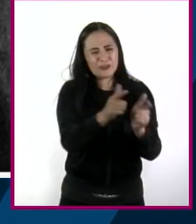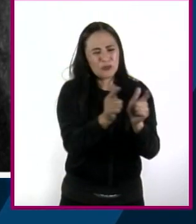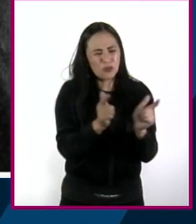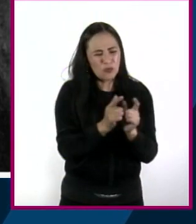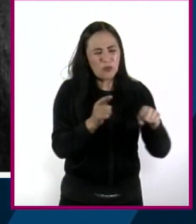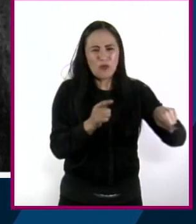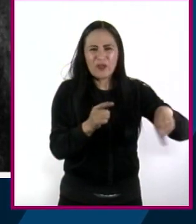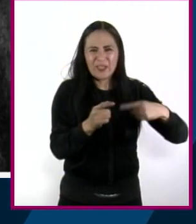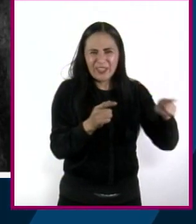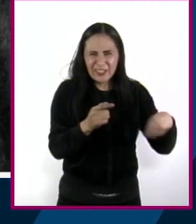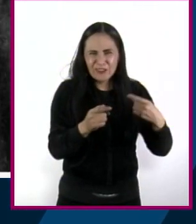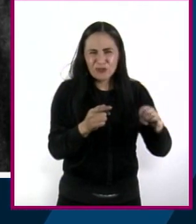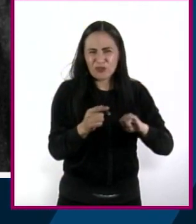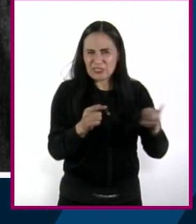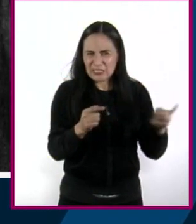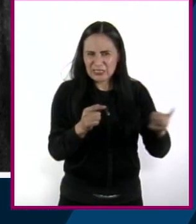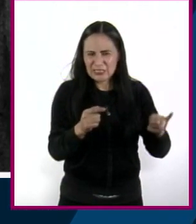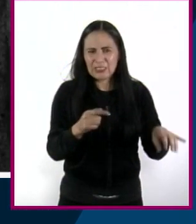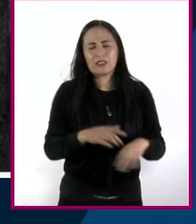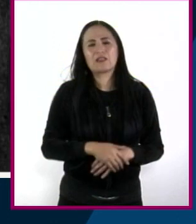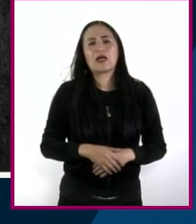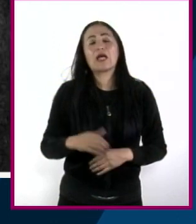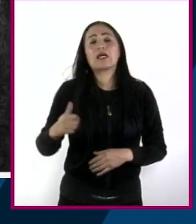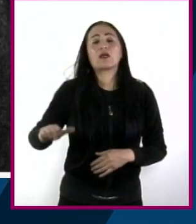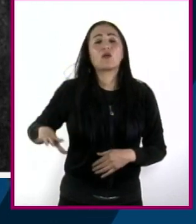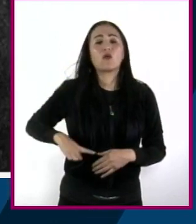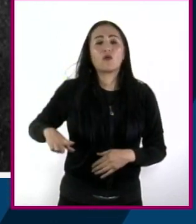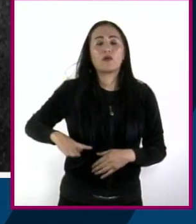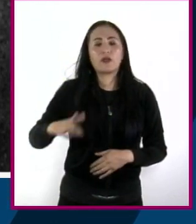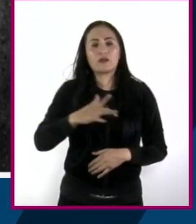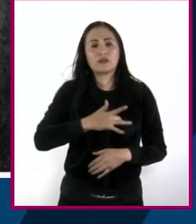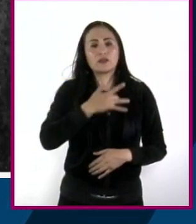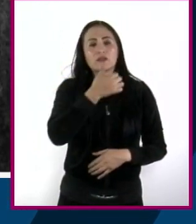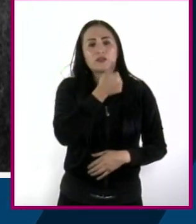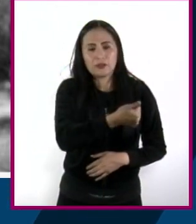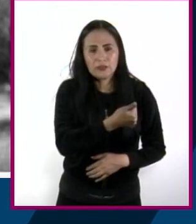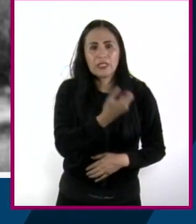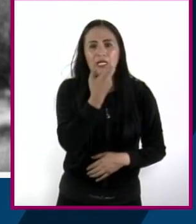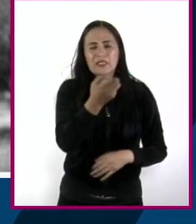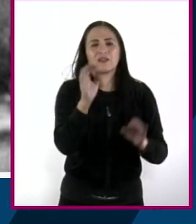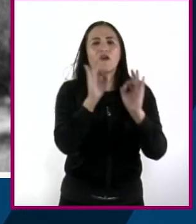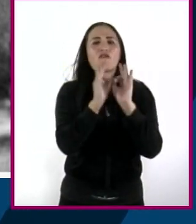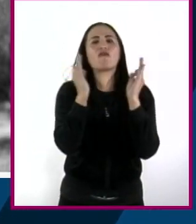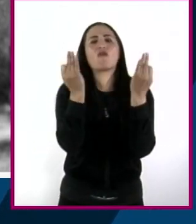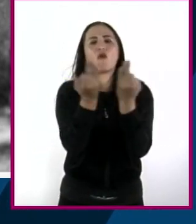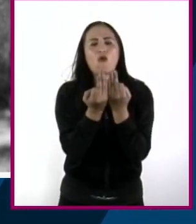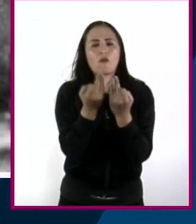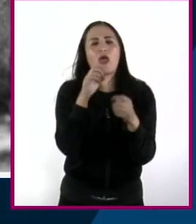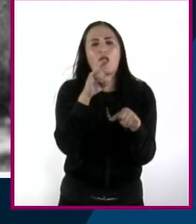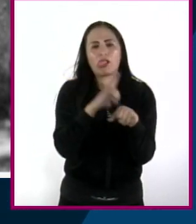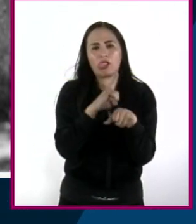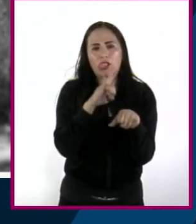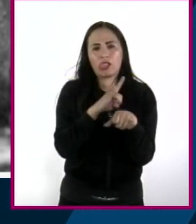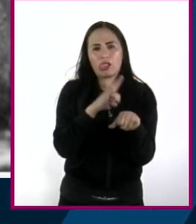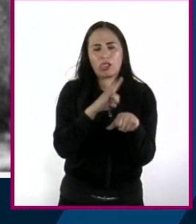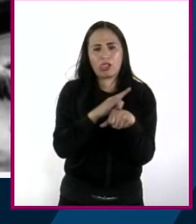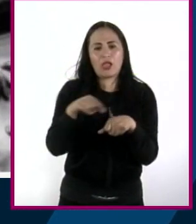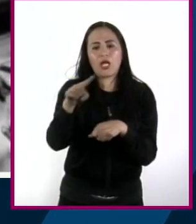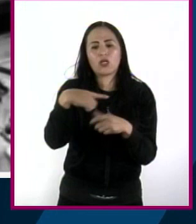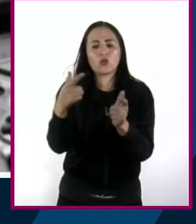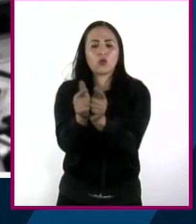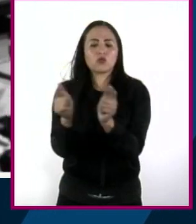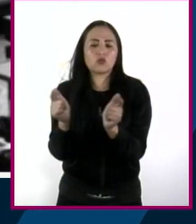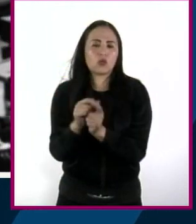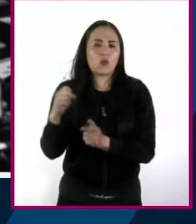que aseveraban que el estado de bienestar era una forma disfrazada de consolidar el dominio de las burguesías